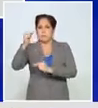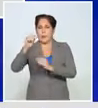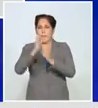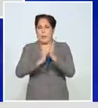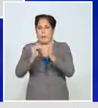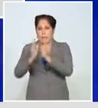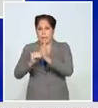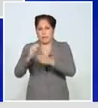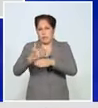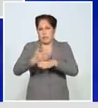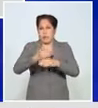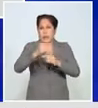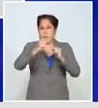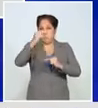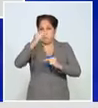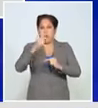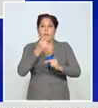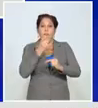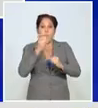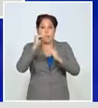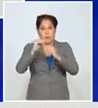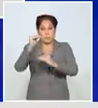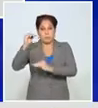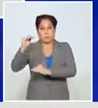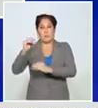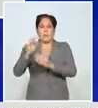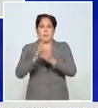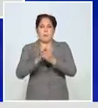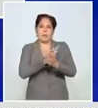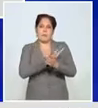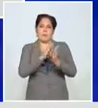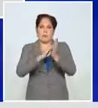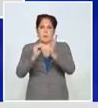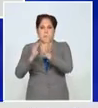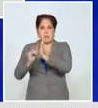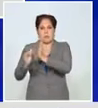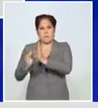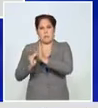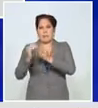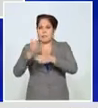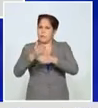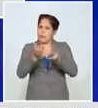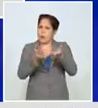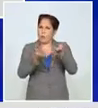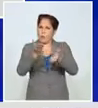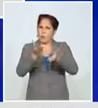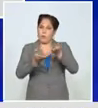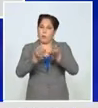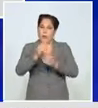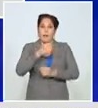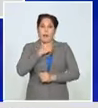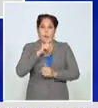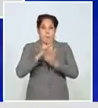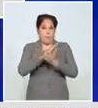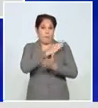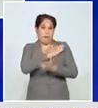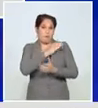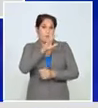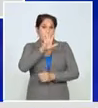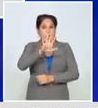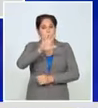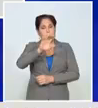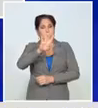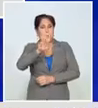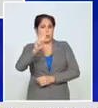de febrero, en los días de marzo, tendríamos que tener 542 casos como promedio